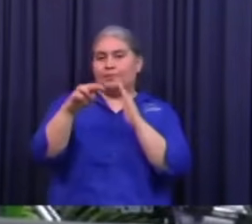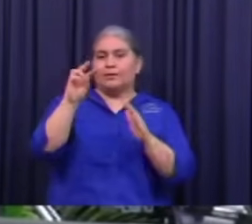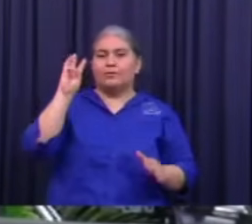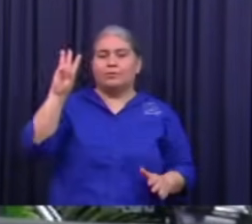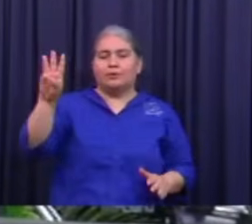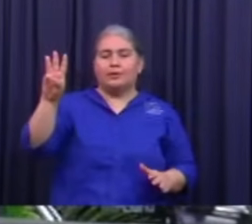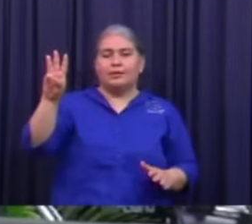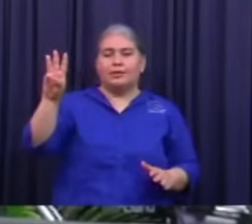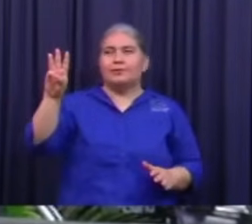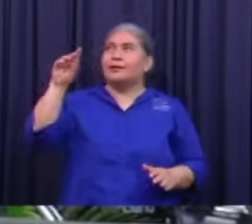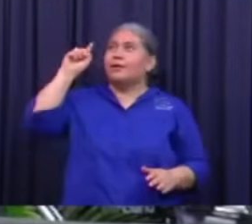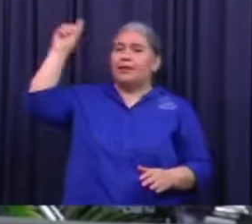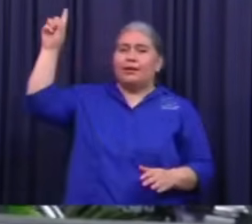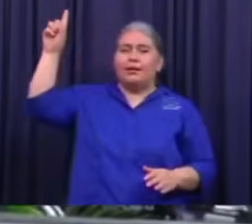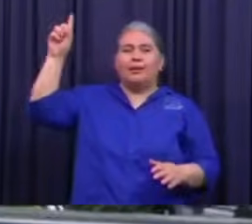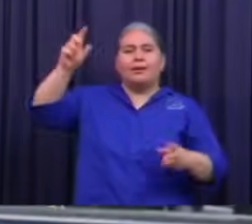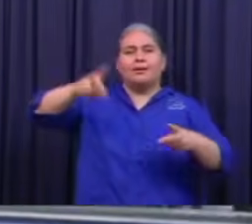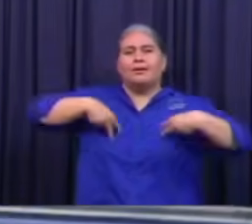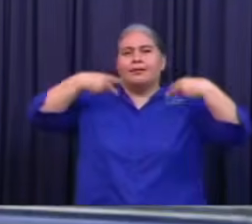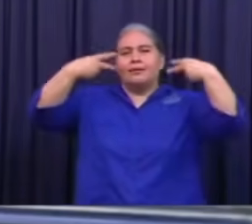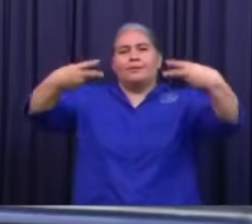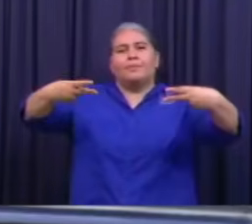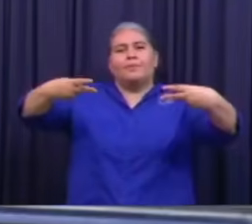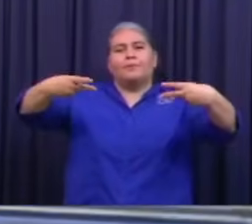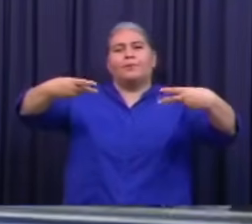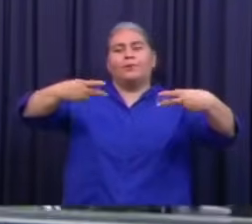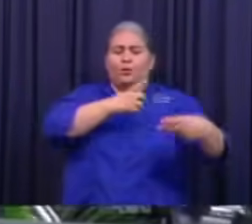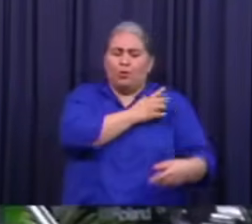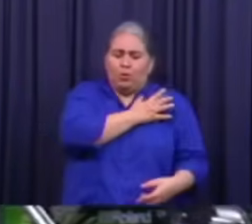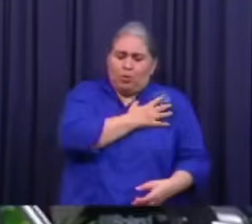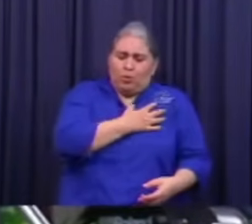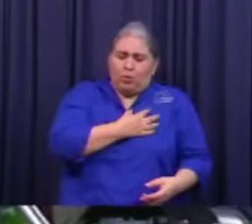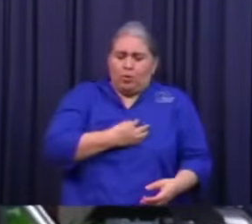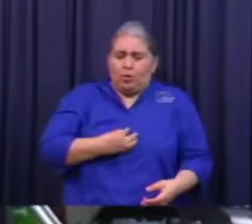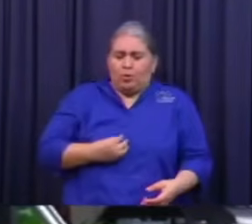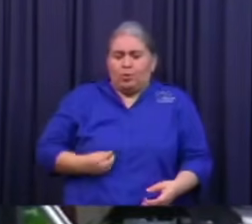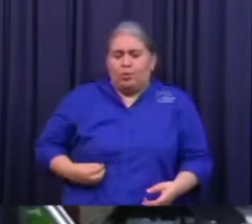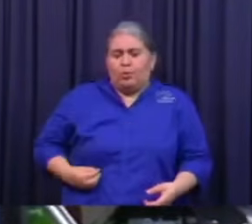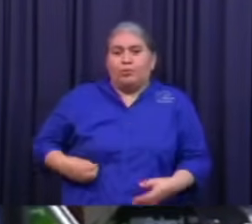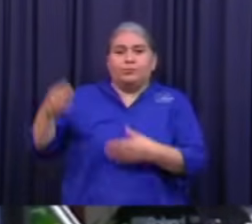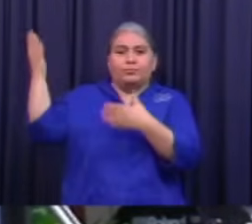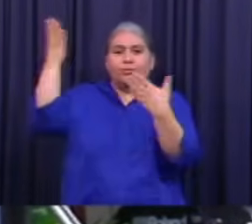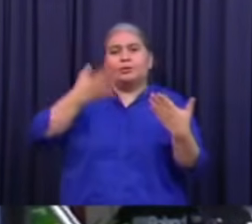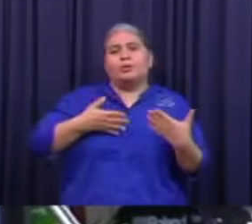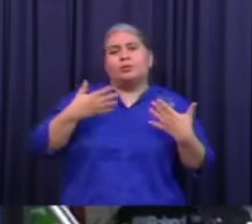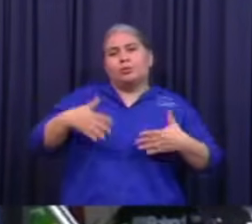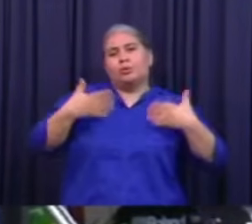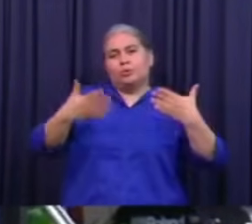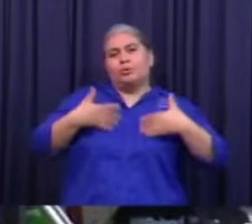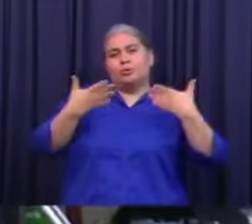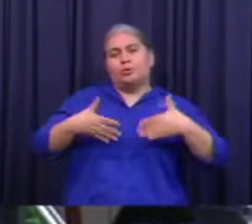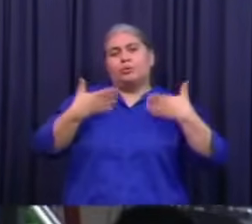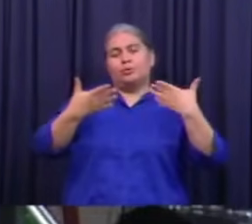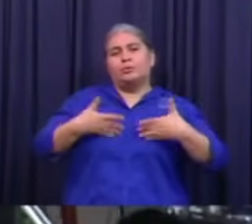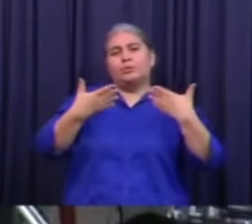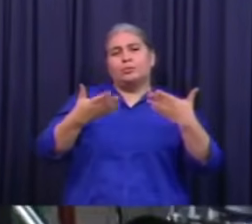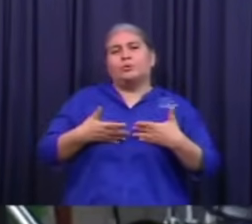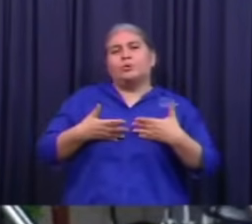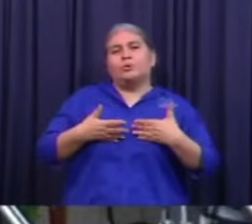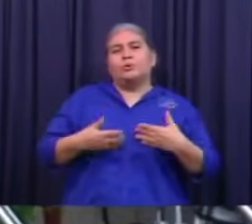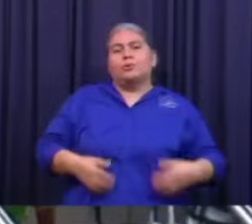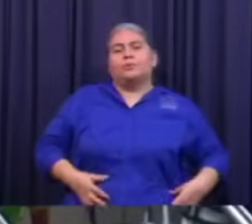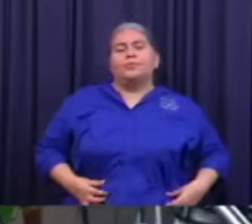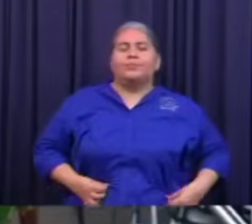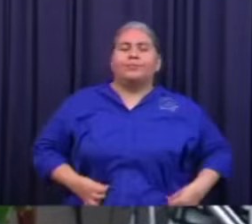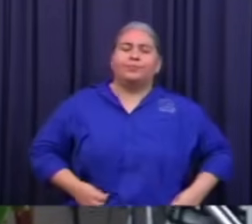una tristeza saben que el señor está con ellos y entonces viene como un segundo aire para